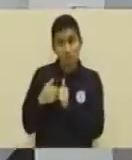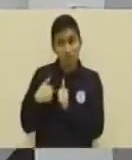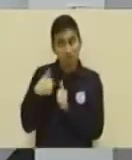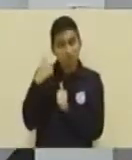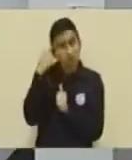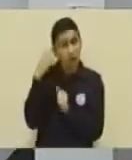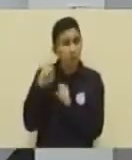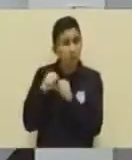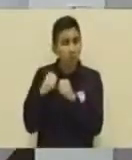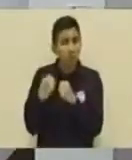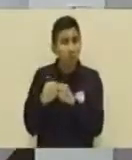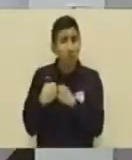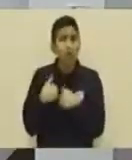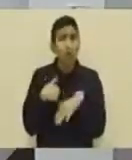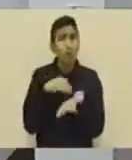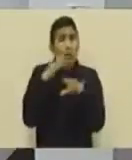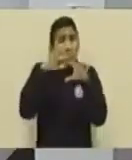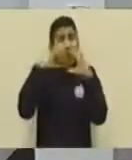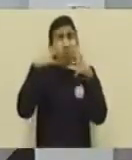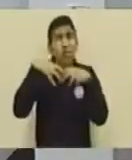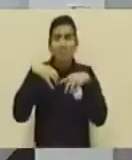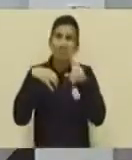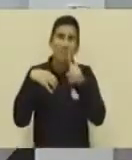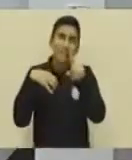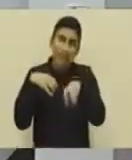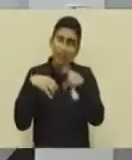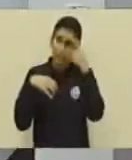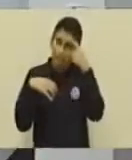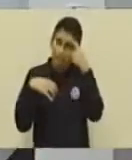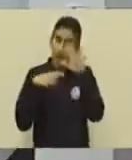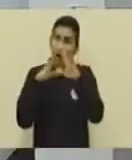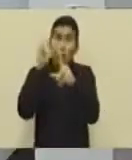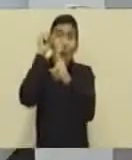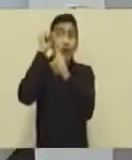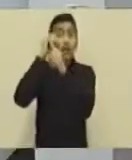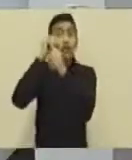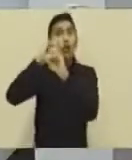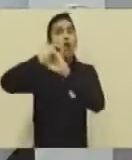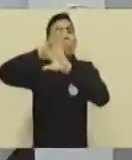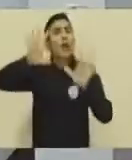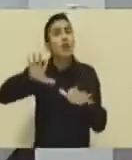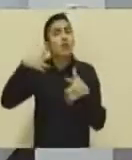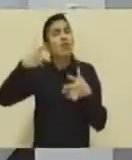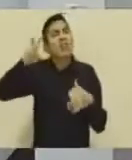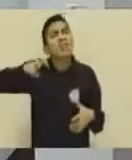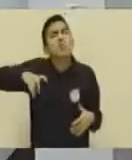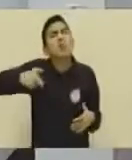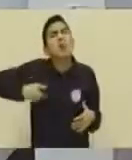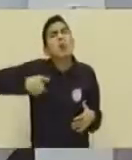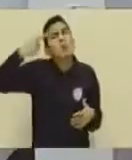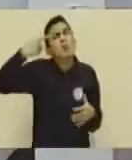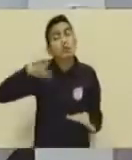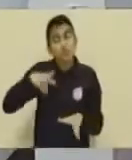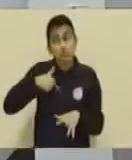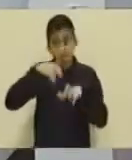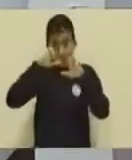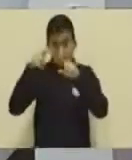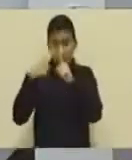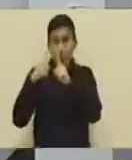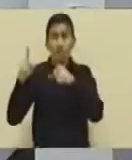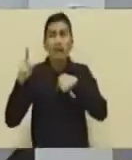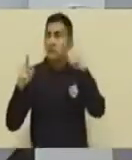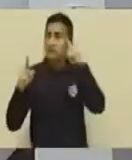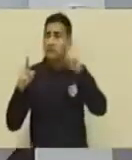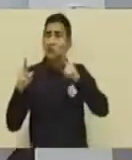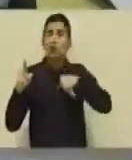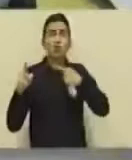no hay nada más en la vida, ¿verdad? Pero sí es muy importante tener unos objetivos claros, saber qué queremos y pensar que antes que otras personas